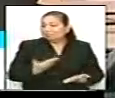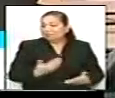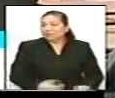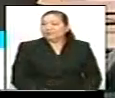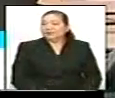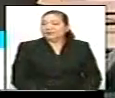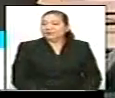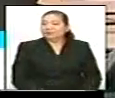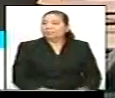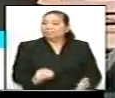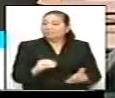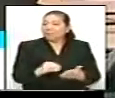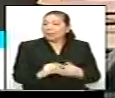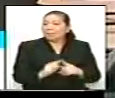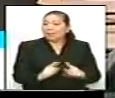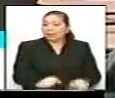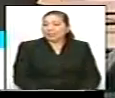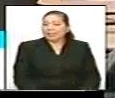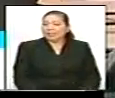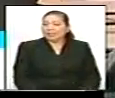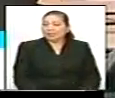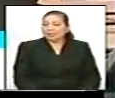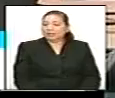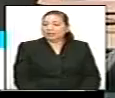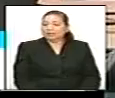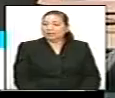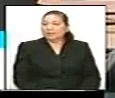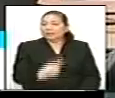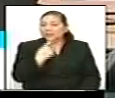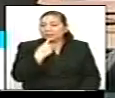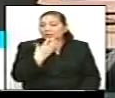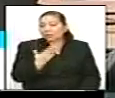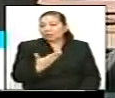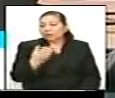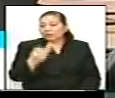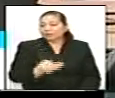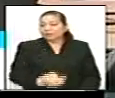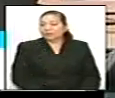con la propuesta, pero quiero aclarar todas estas cosas que sean realidad.